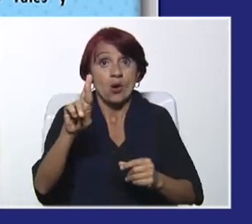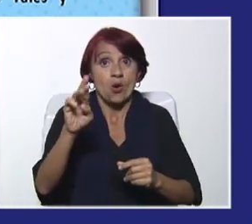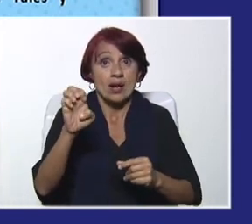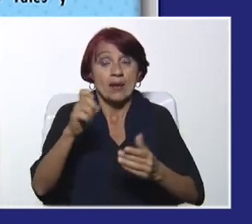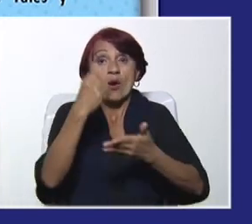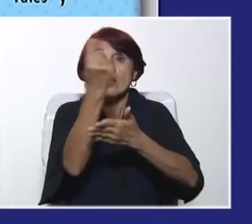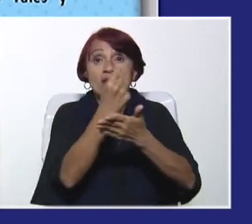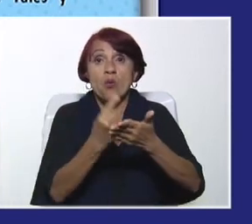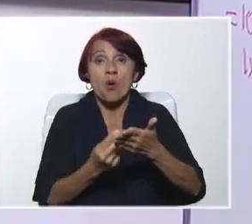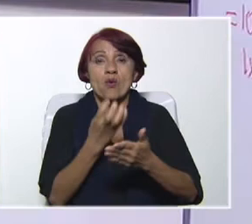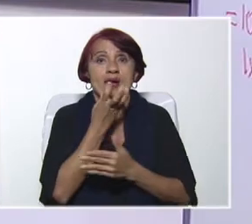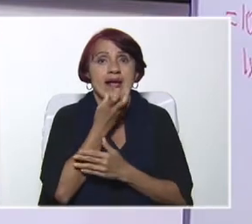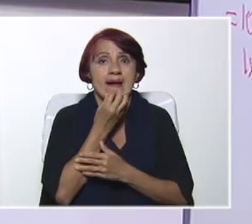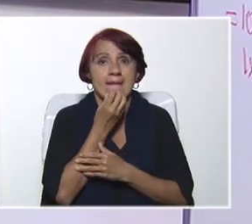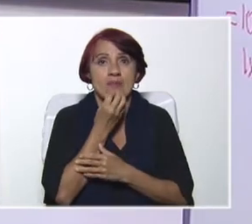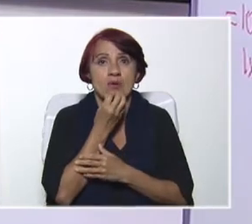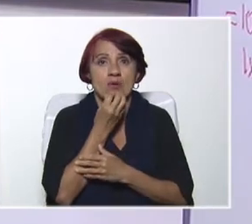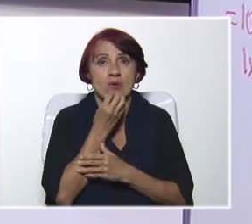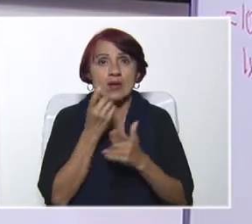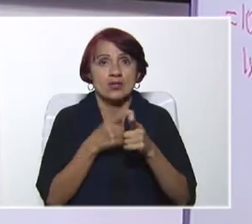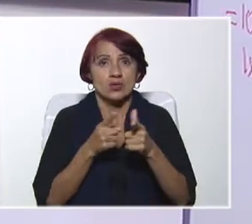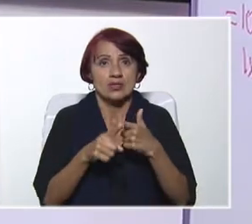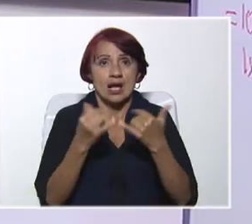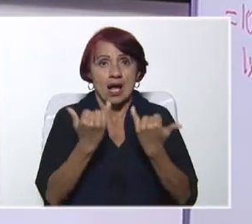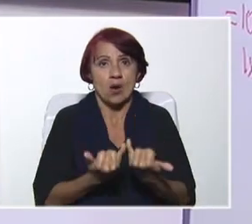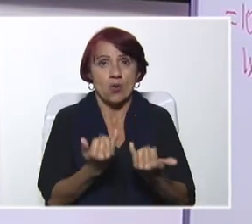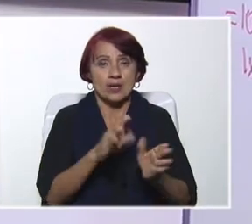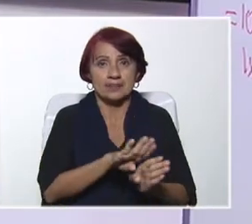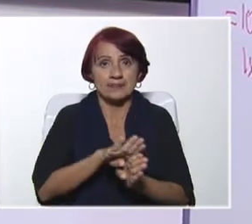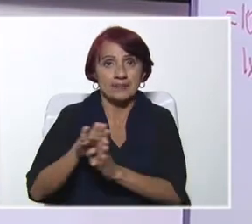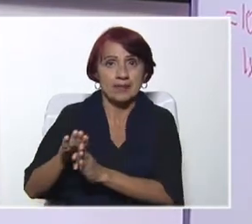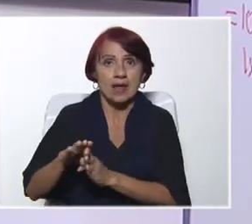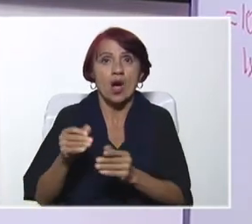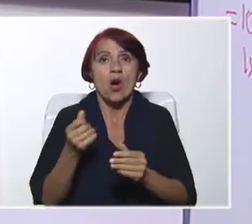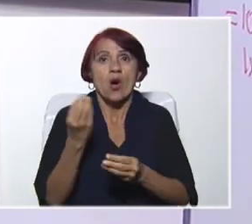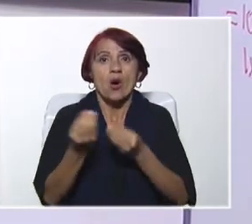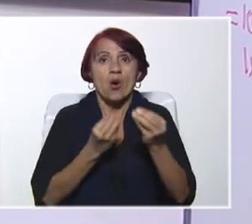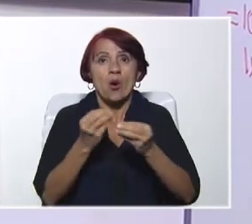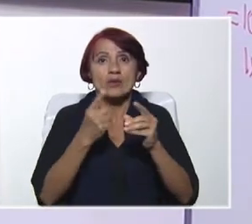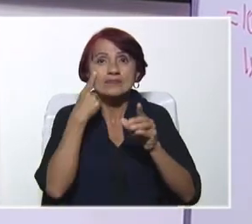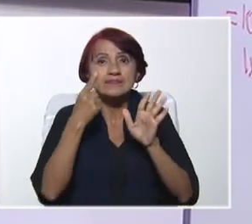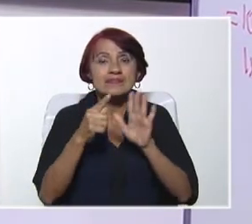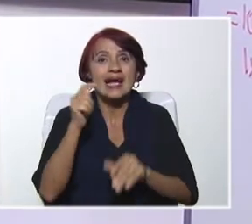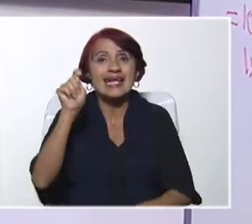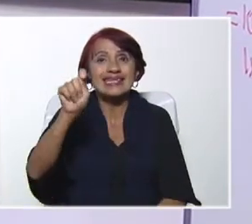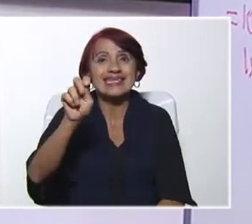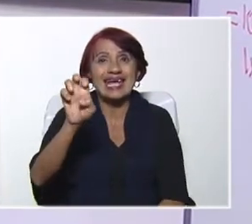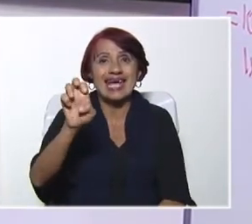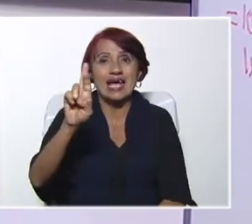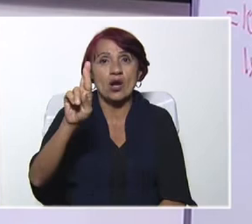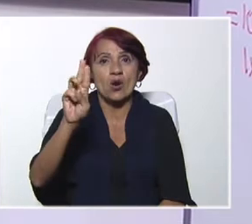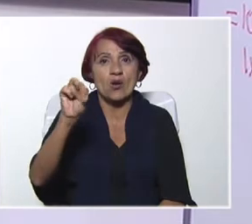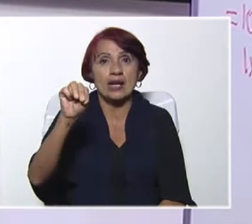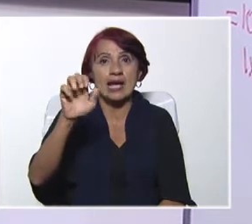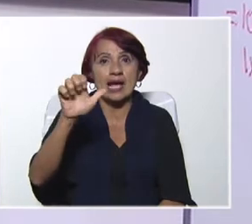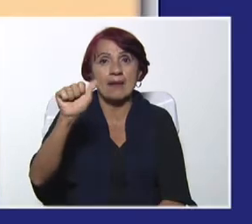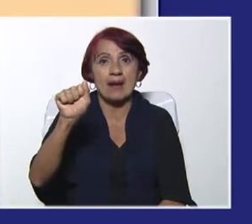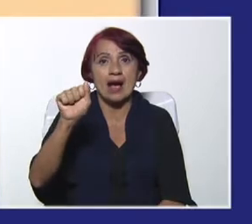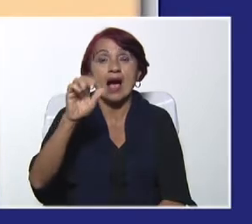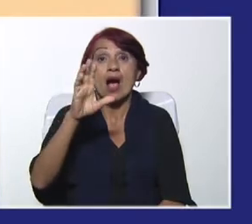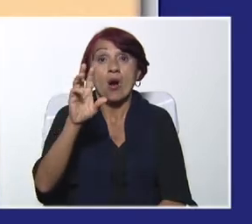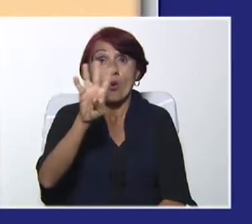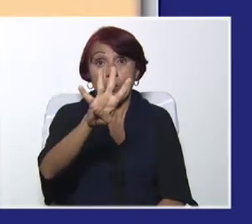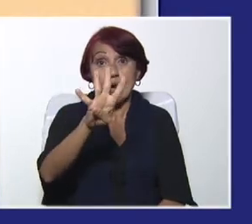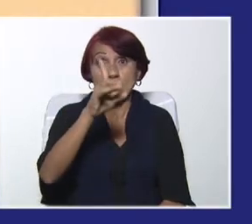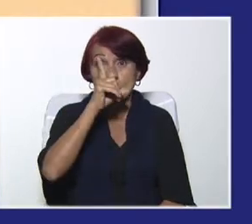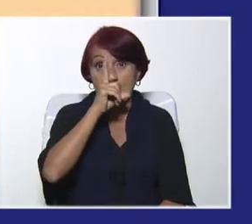dibuja un ejemplo. Vamos ahora con el referente teórico de cuarto año, que son